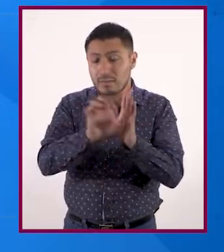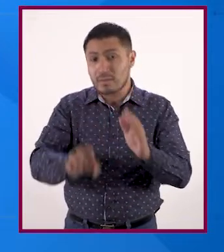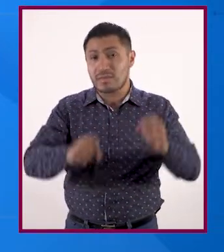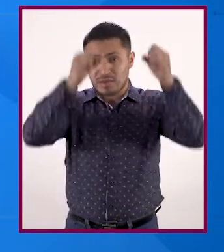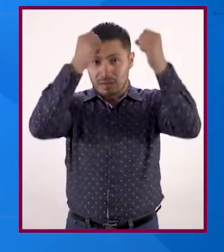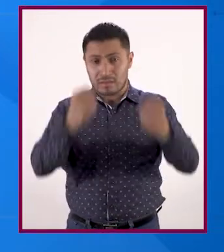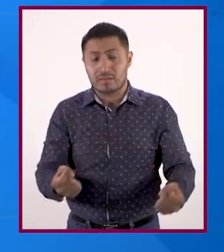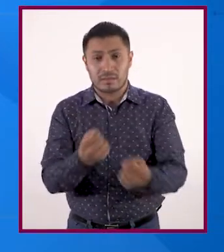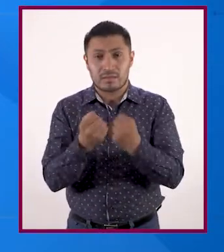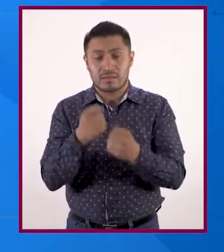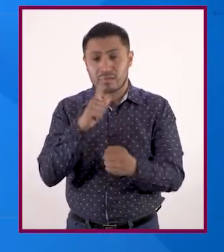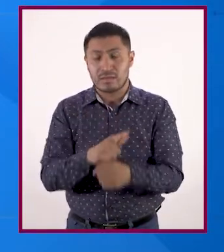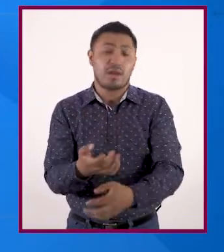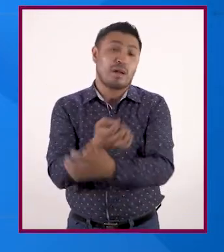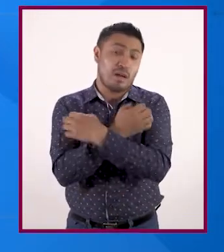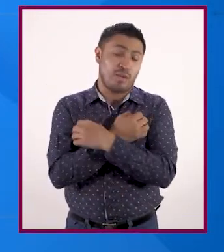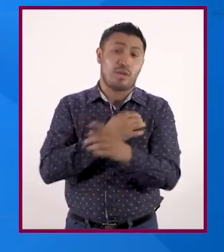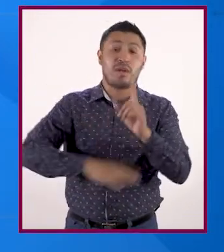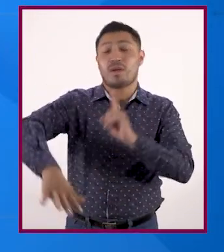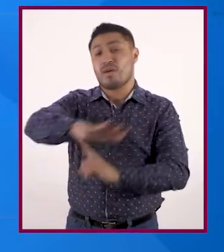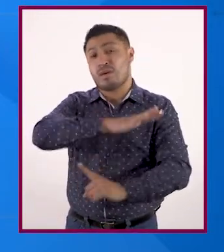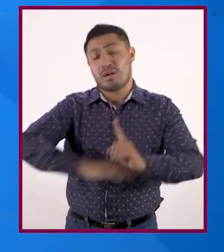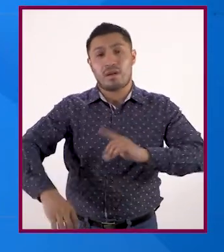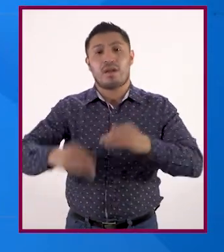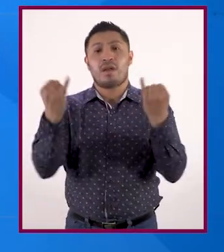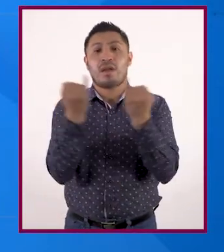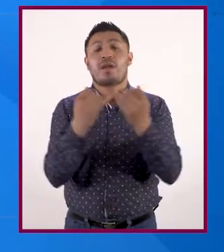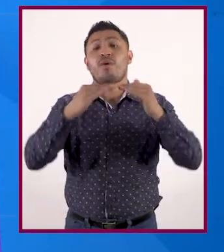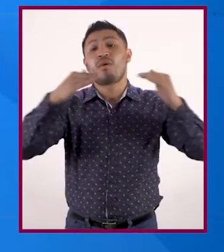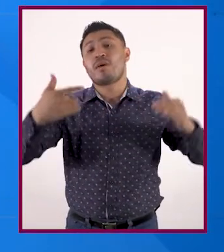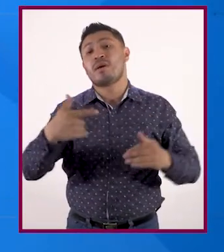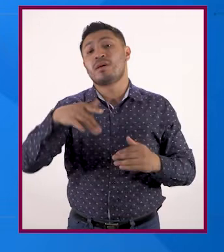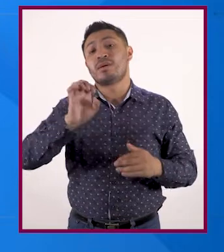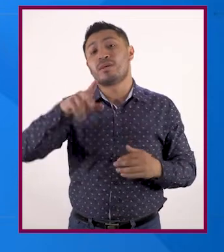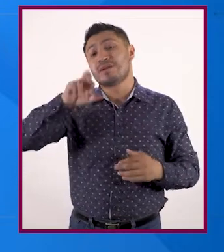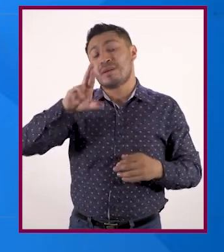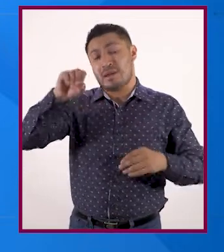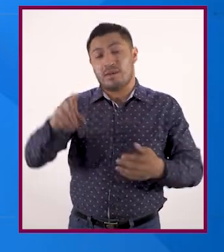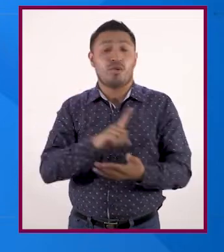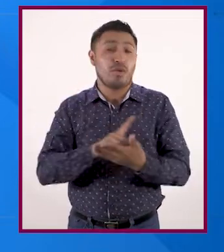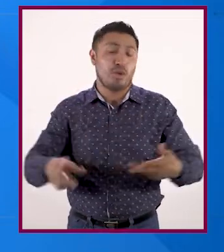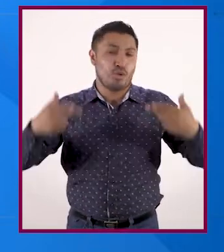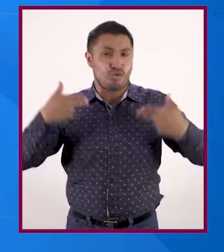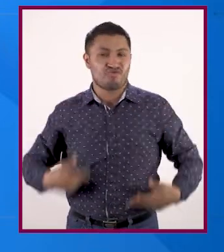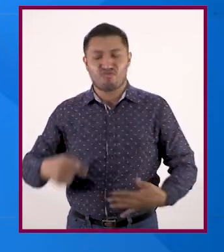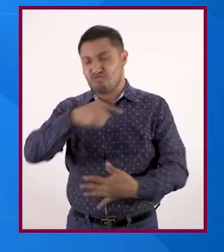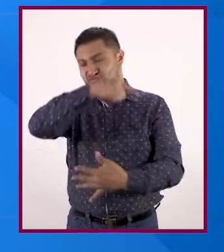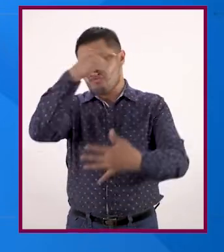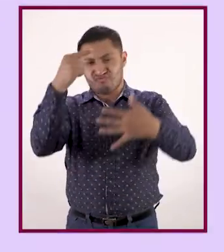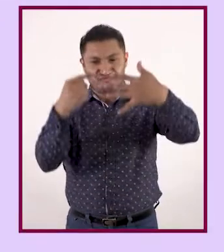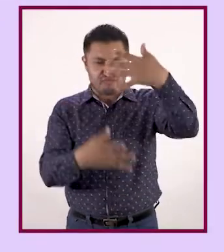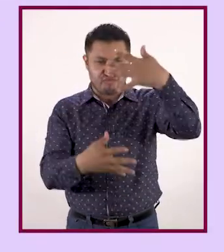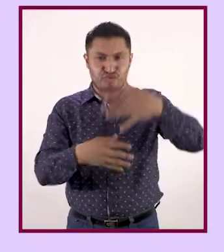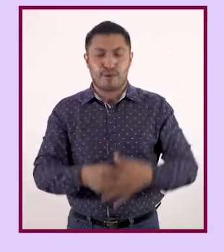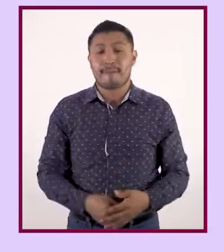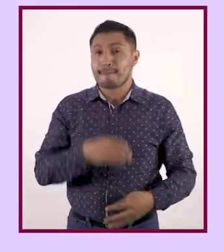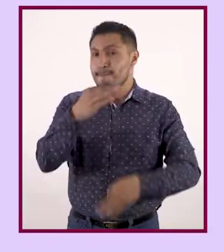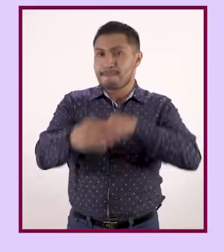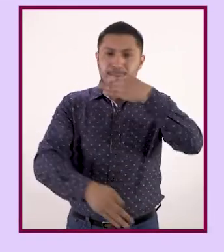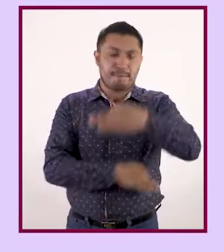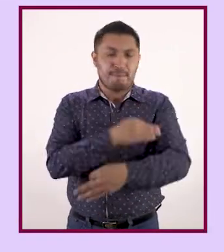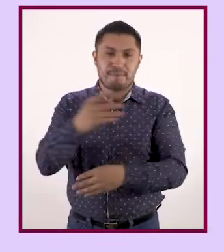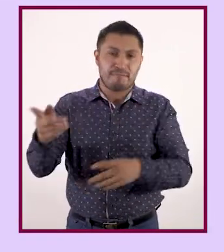la educación el medio ambiente la igualdad de género o derechos humanos por poner algunos ejemplos todos los